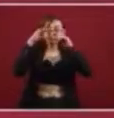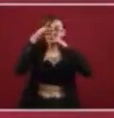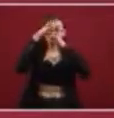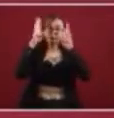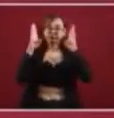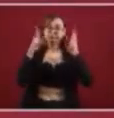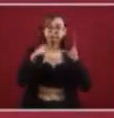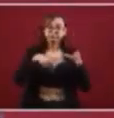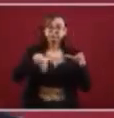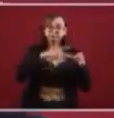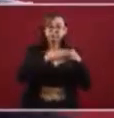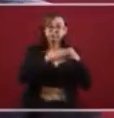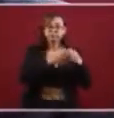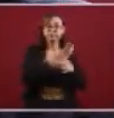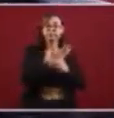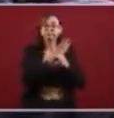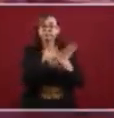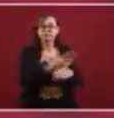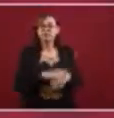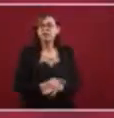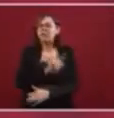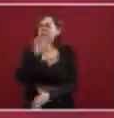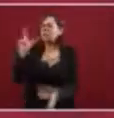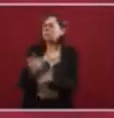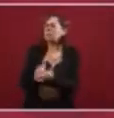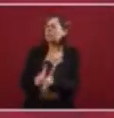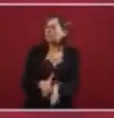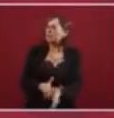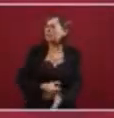dicen que para qué la ley de austeridad